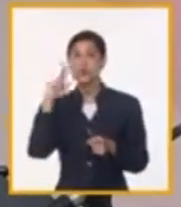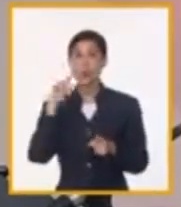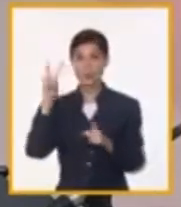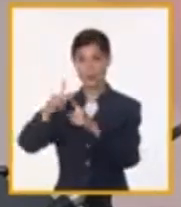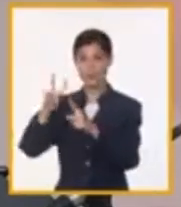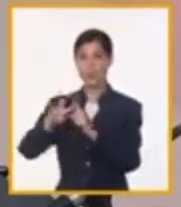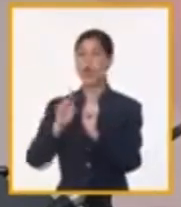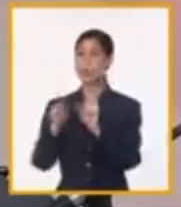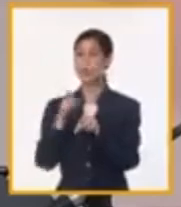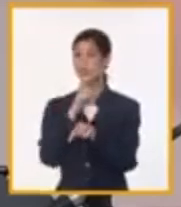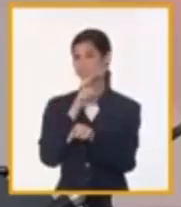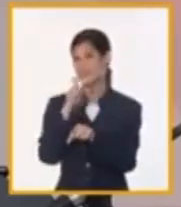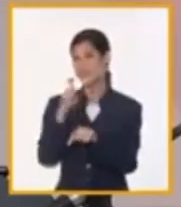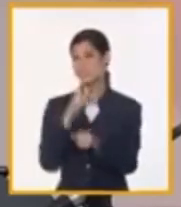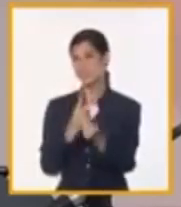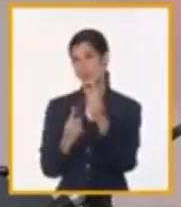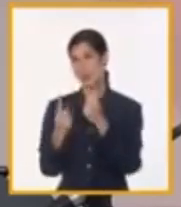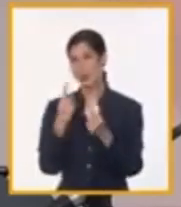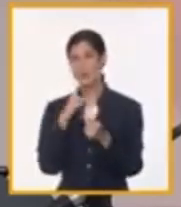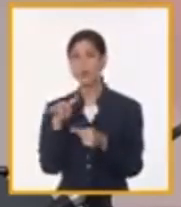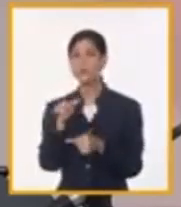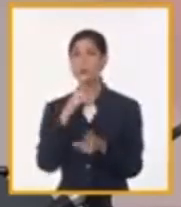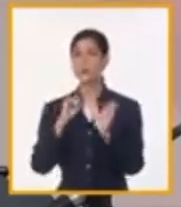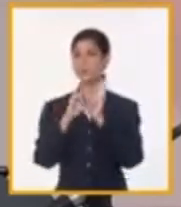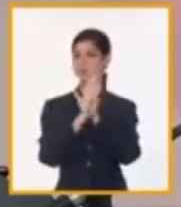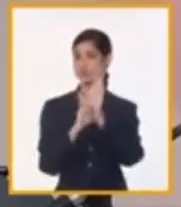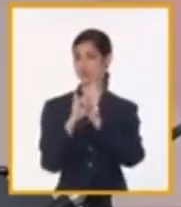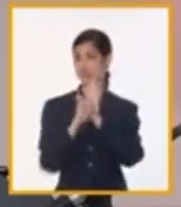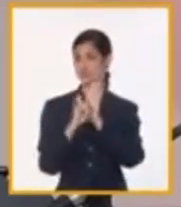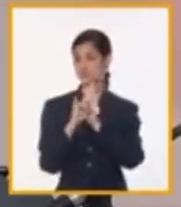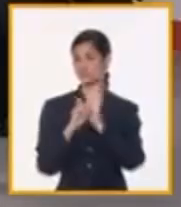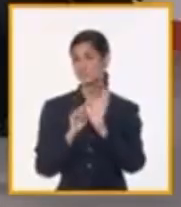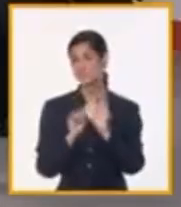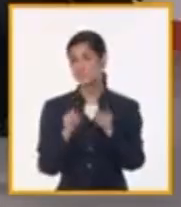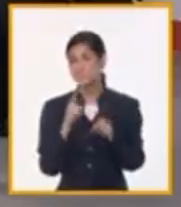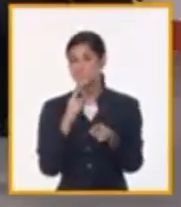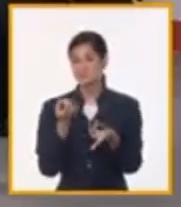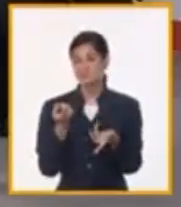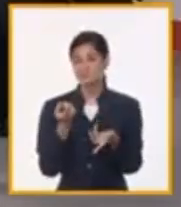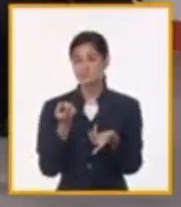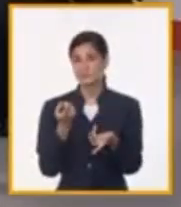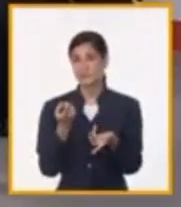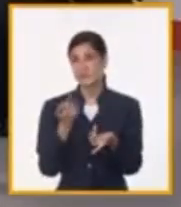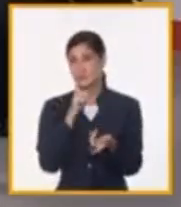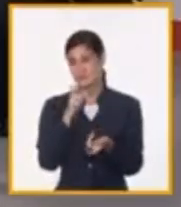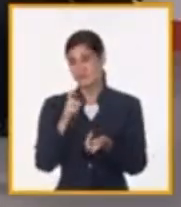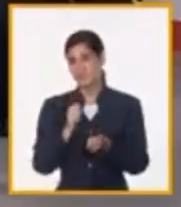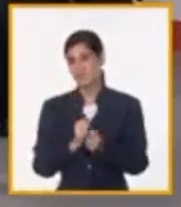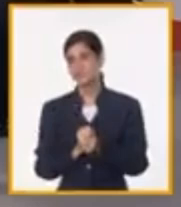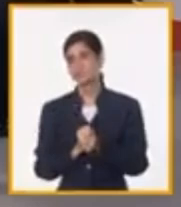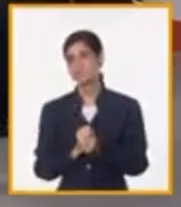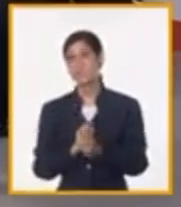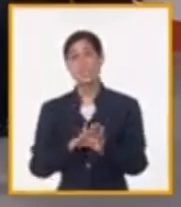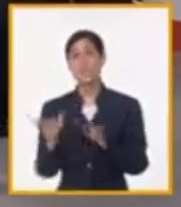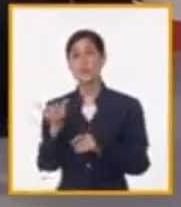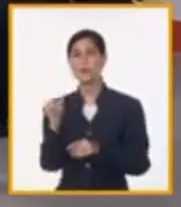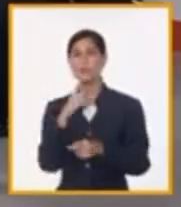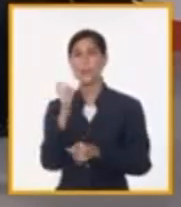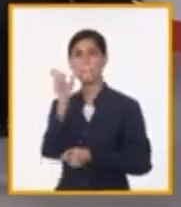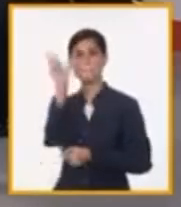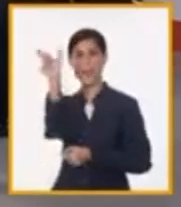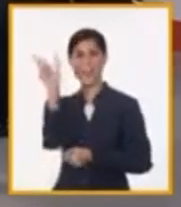uno pone en YouTube no sé Buscar este tipo de materiales te salen esto y lo otro es una especie de provocación por los términos es decir